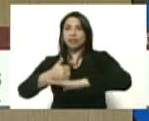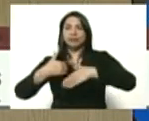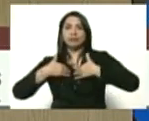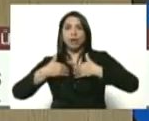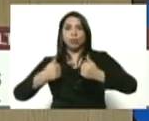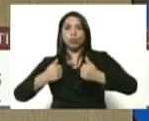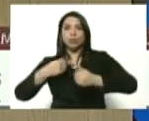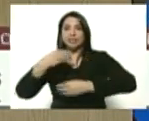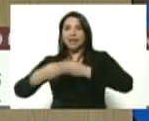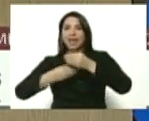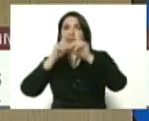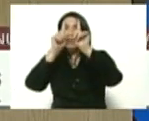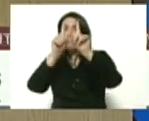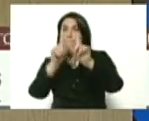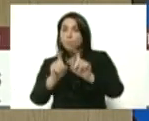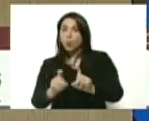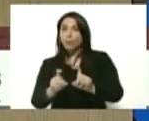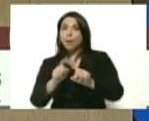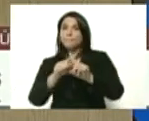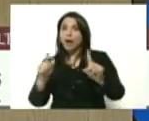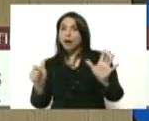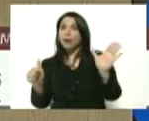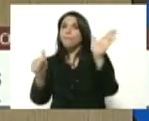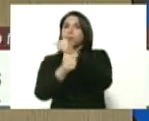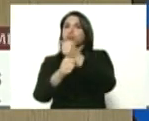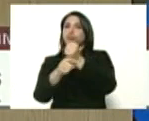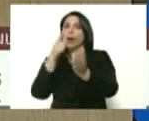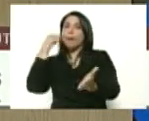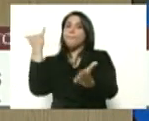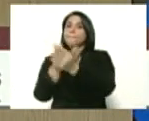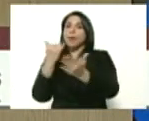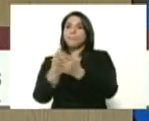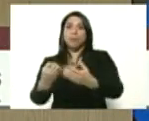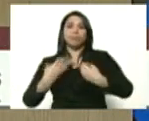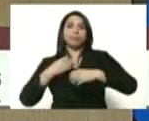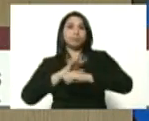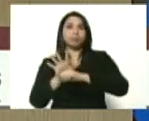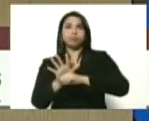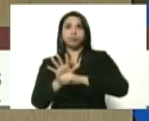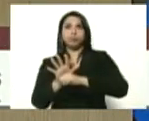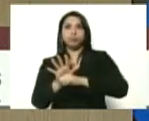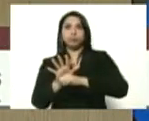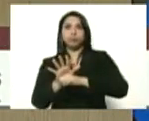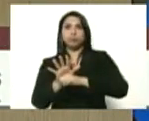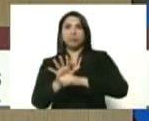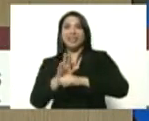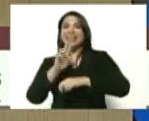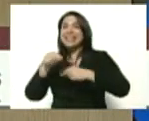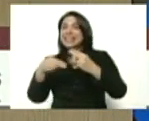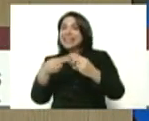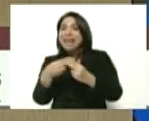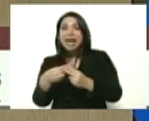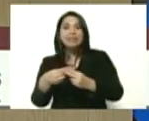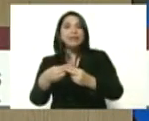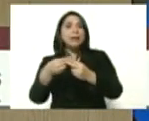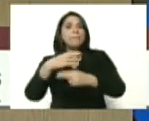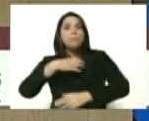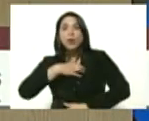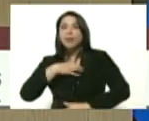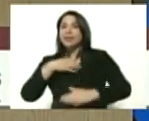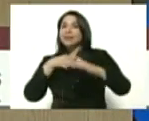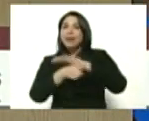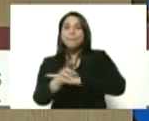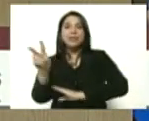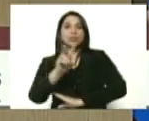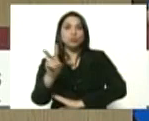le realizan las pruebas correspondientes para descartar infección por COVID-19. Nadie entra a Venezuela y se